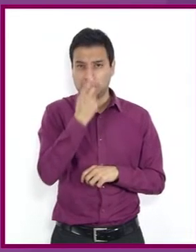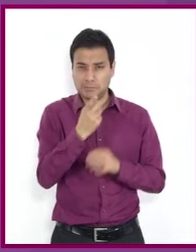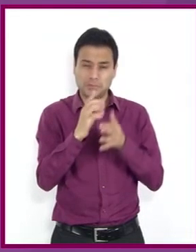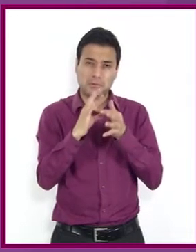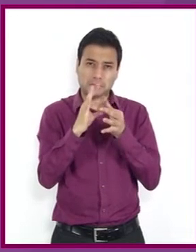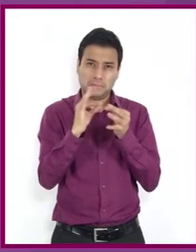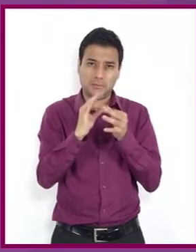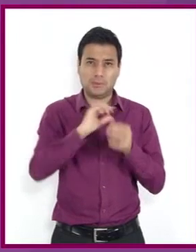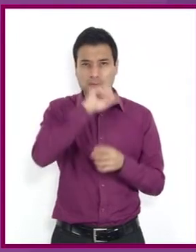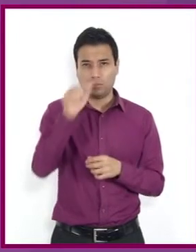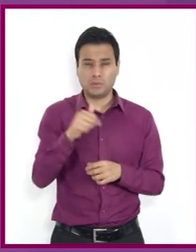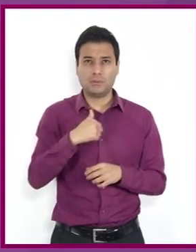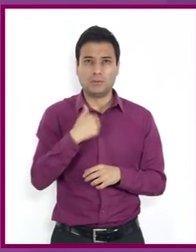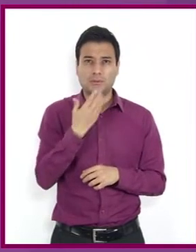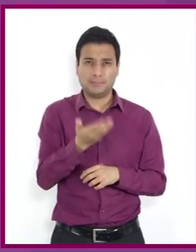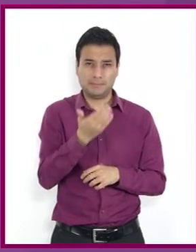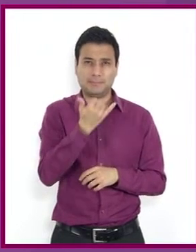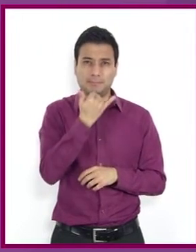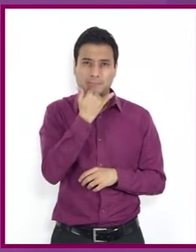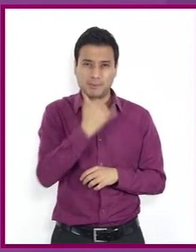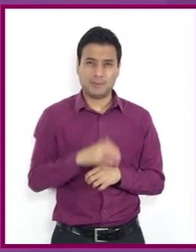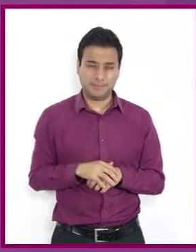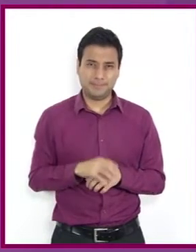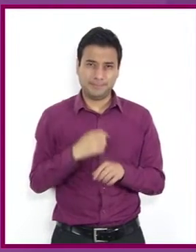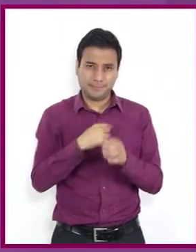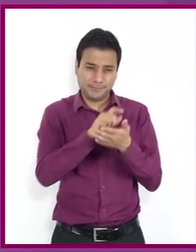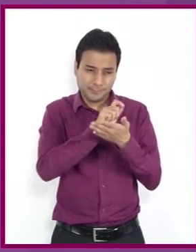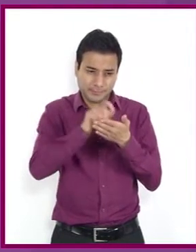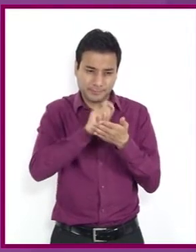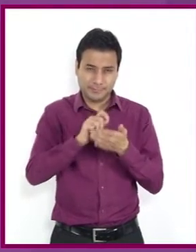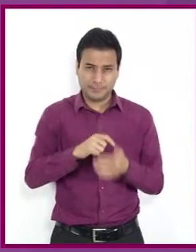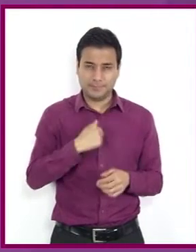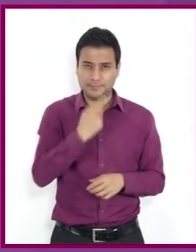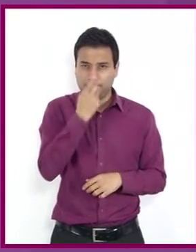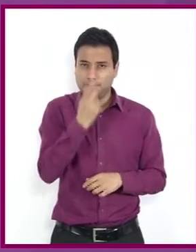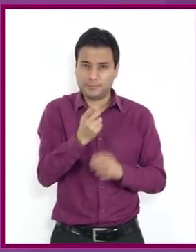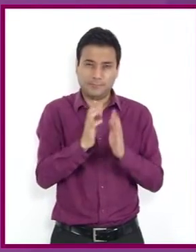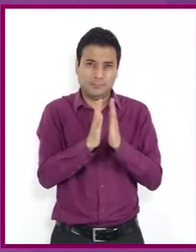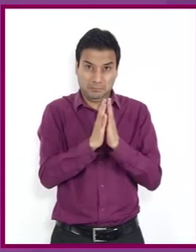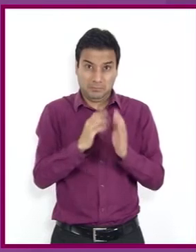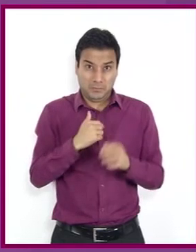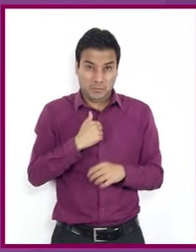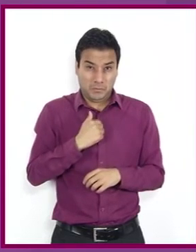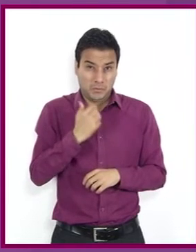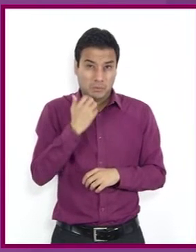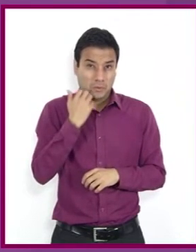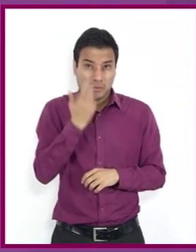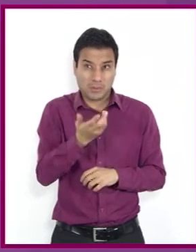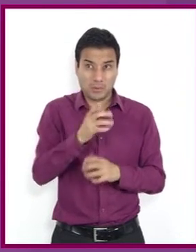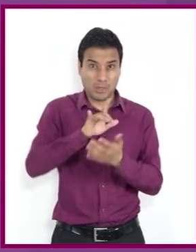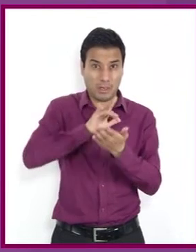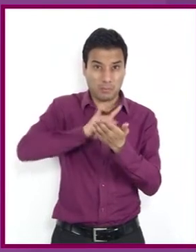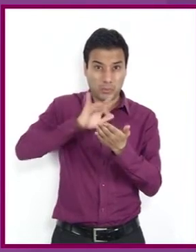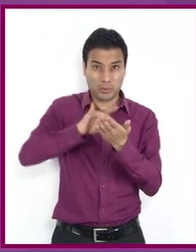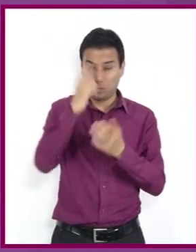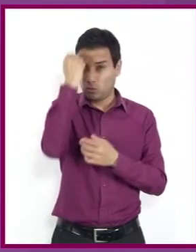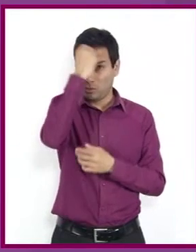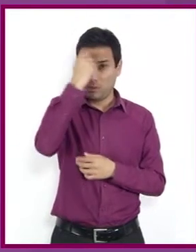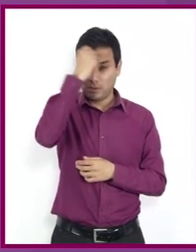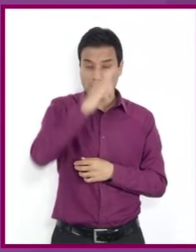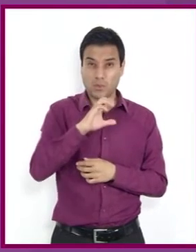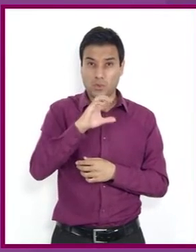pedir clemencia por escrito y finalmente declaré que no tenía ni había tenido la intención de apoyar a la teoría de